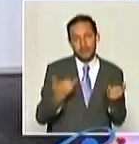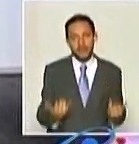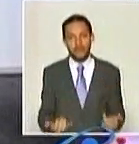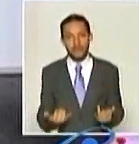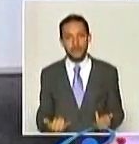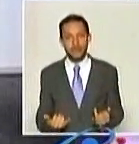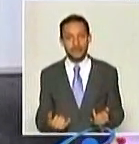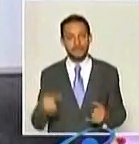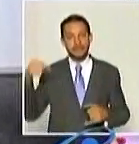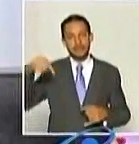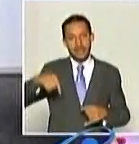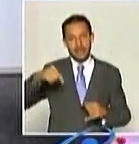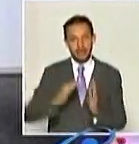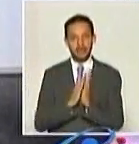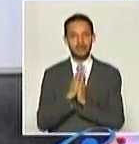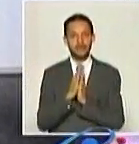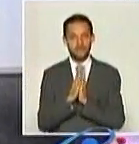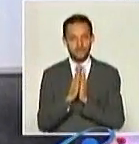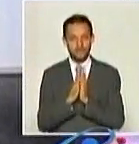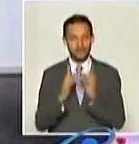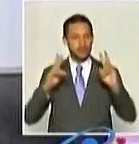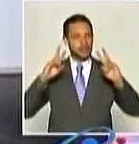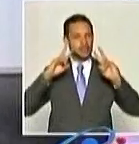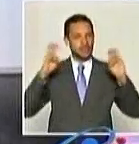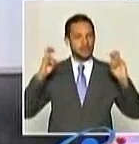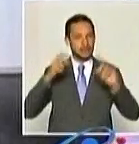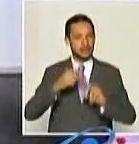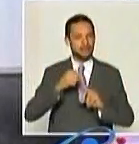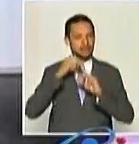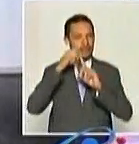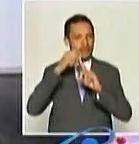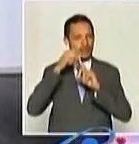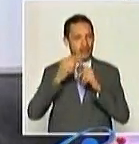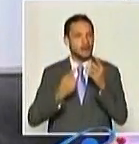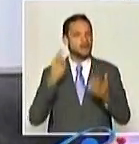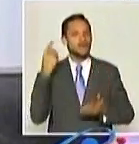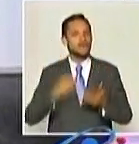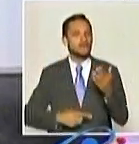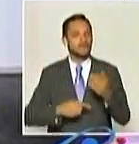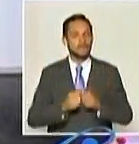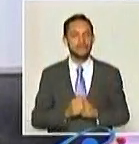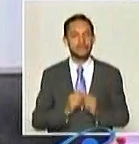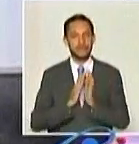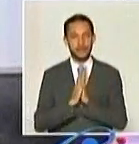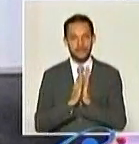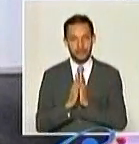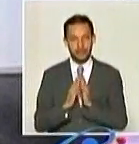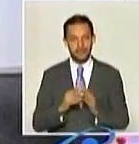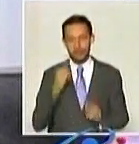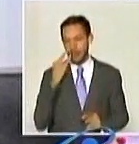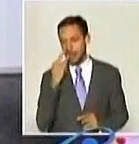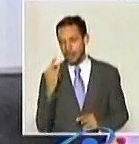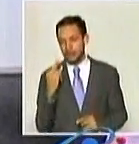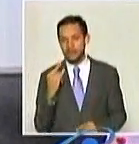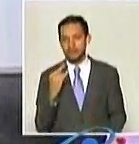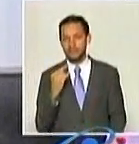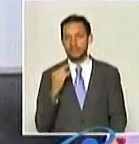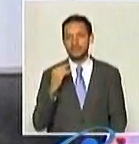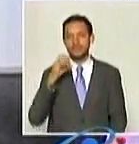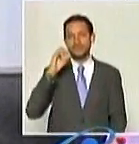que ustedes conozcan un procedimiento terapéutico muy interesante que se llama